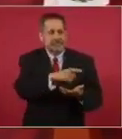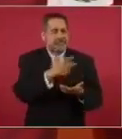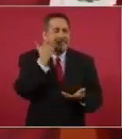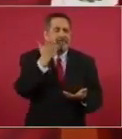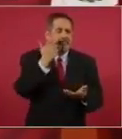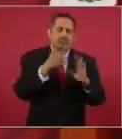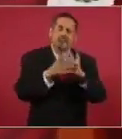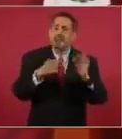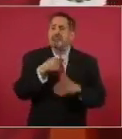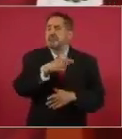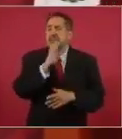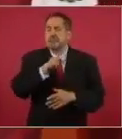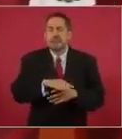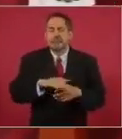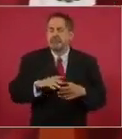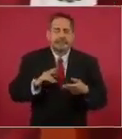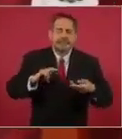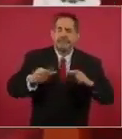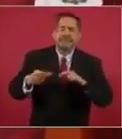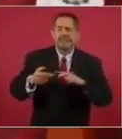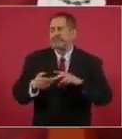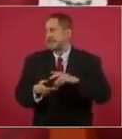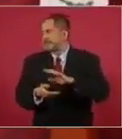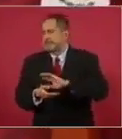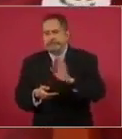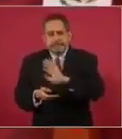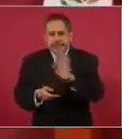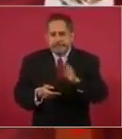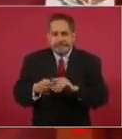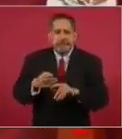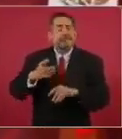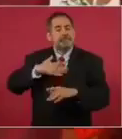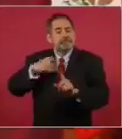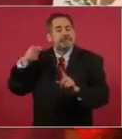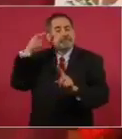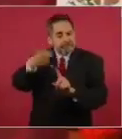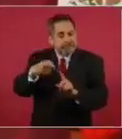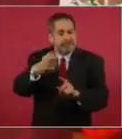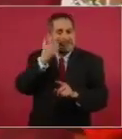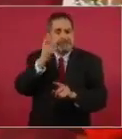distorsionar, ¿no?, el sentido de la propuesta, que es buscar la paz,